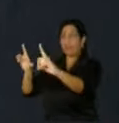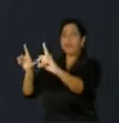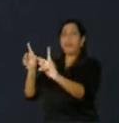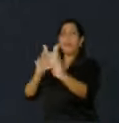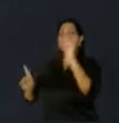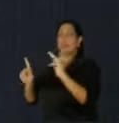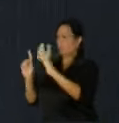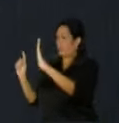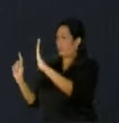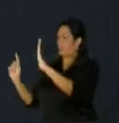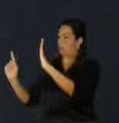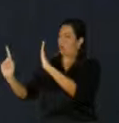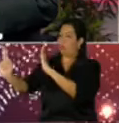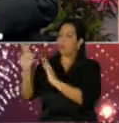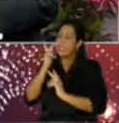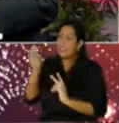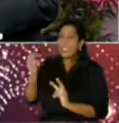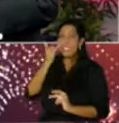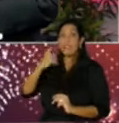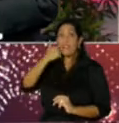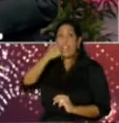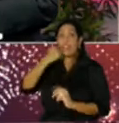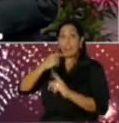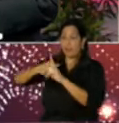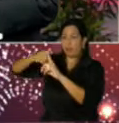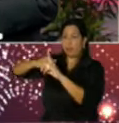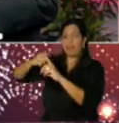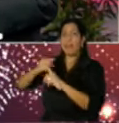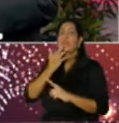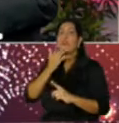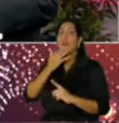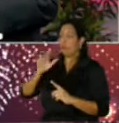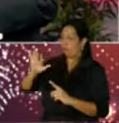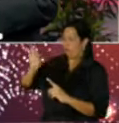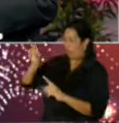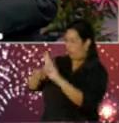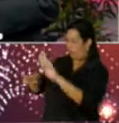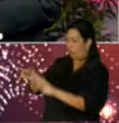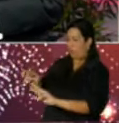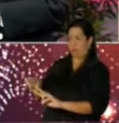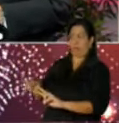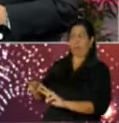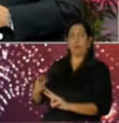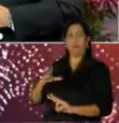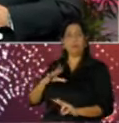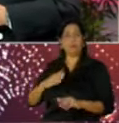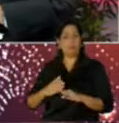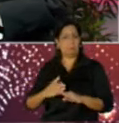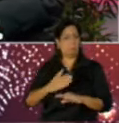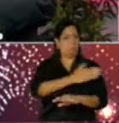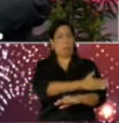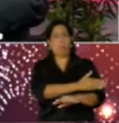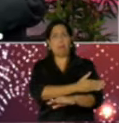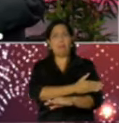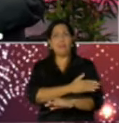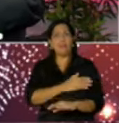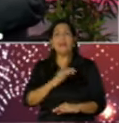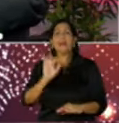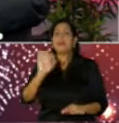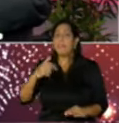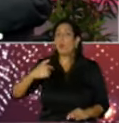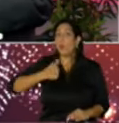fiebre y no tiene fiebre y todas las demás cosas, ha sido un progreso en nuestra carrera, pero también volvemos, siempre cae en el ojo